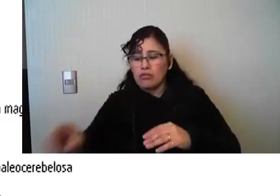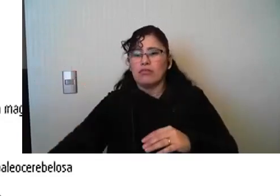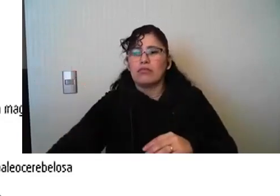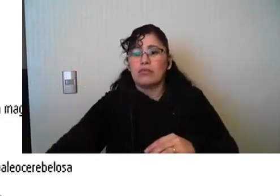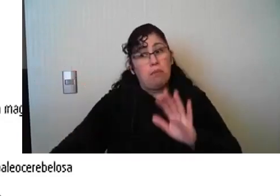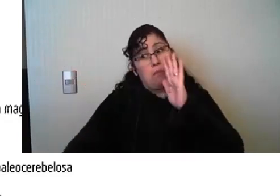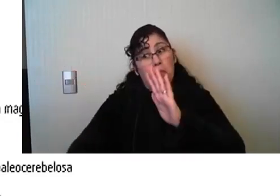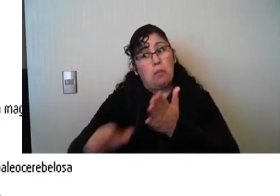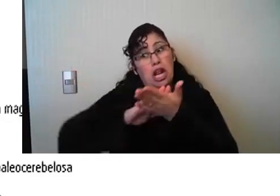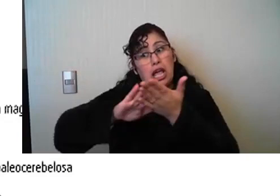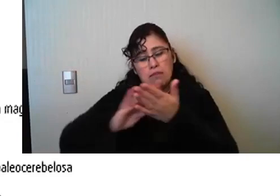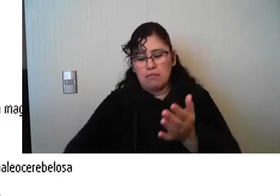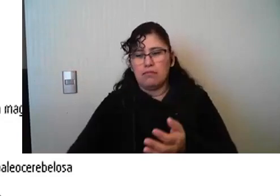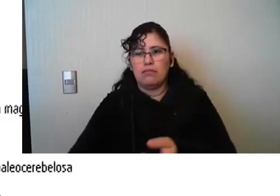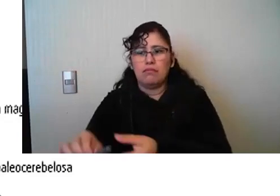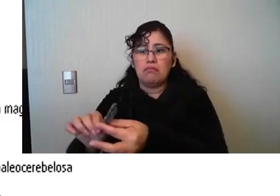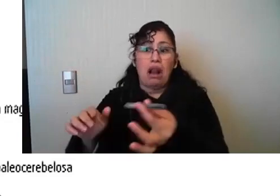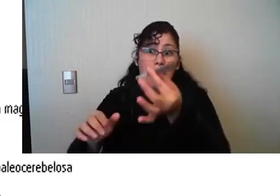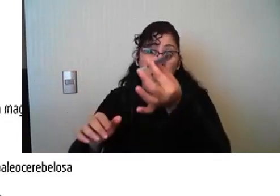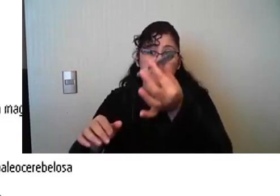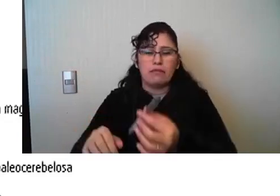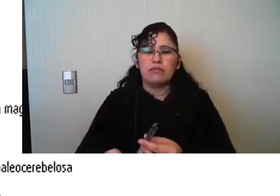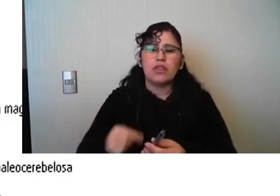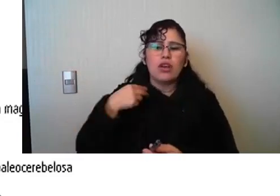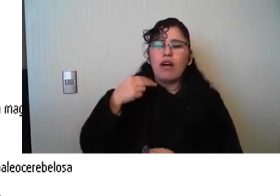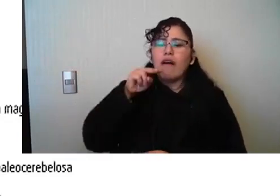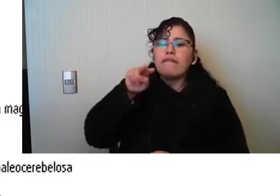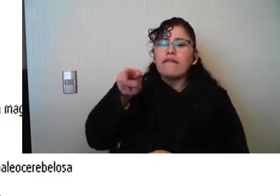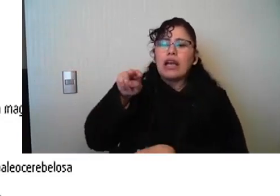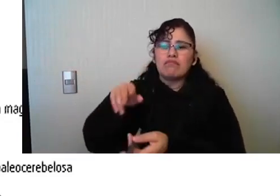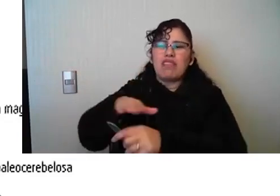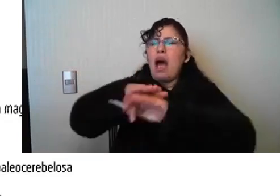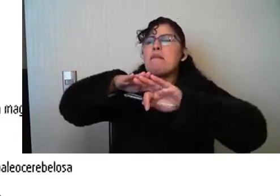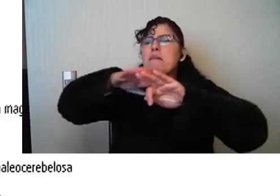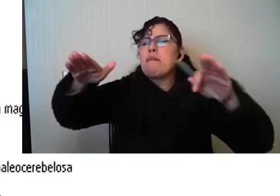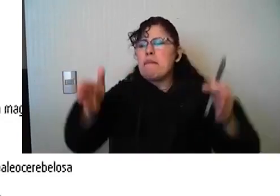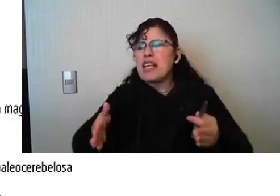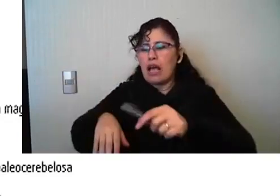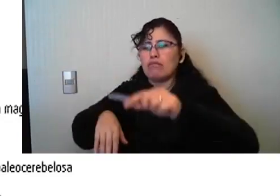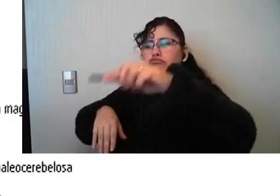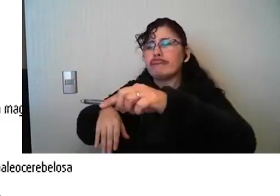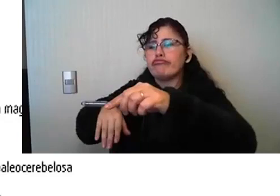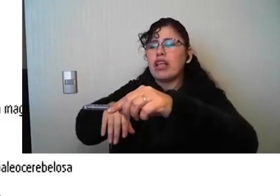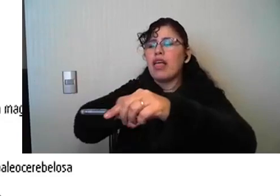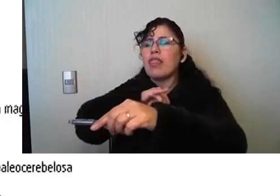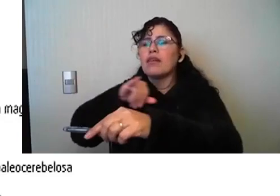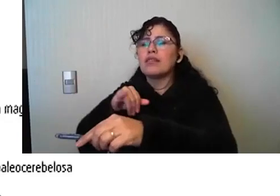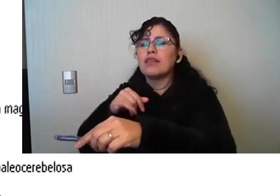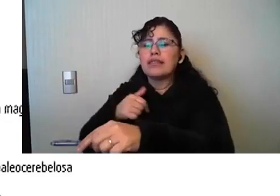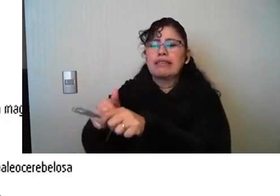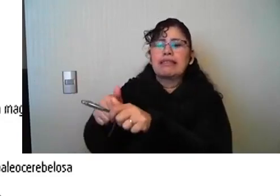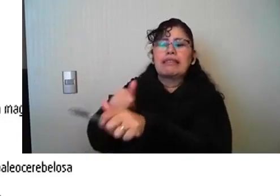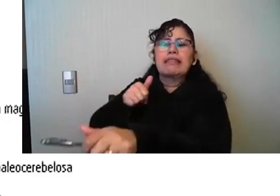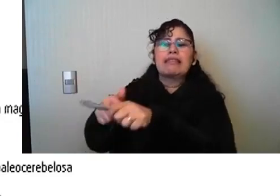¿cierto? Tengo observado dónde está, se calcula automáticamente la distancia y la fuerza que tiene que suceder. Y luego lo